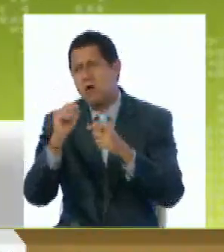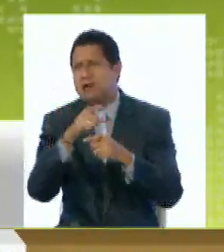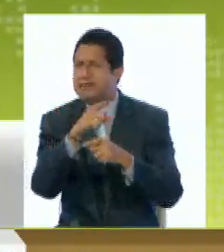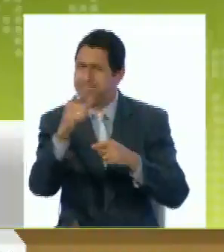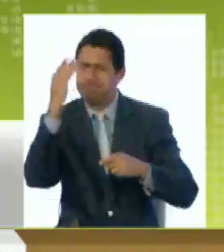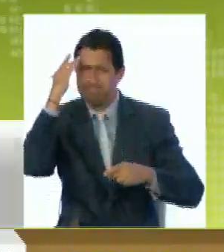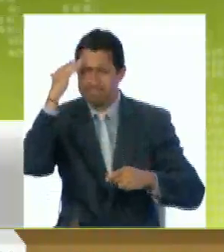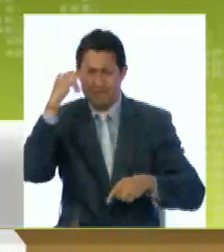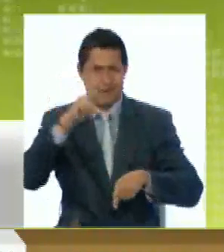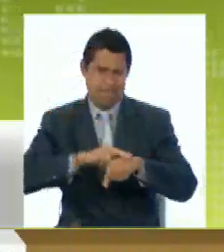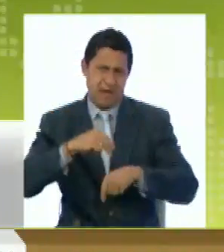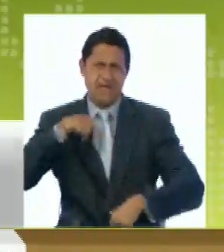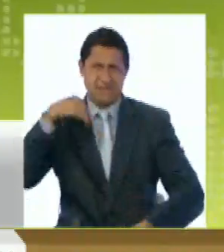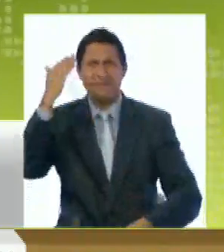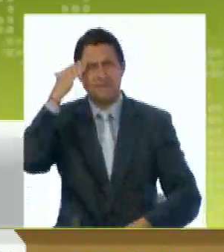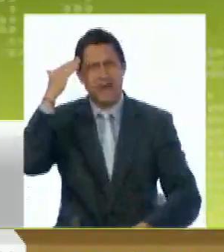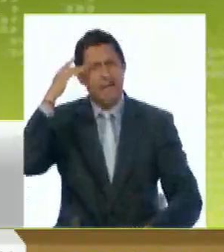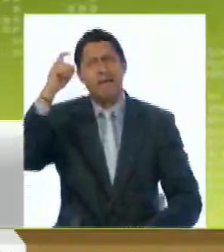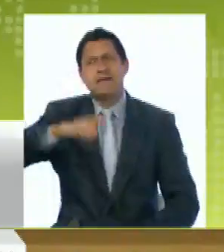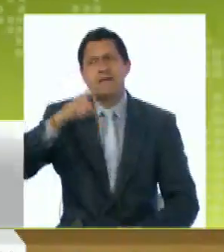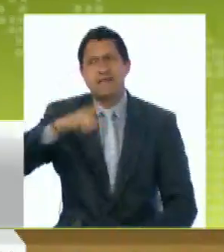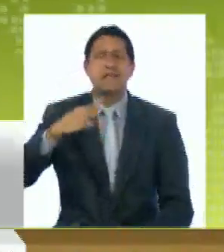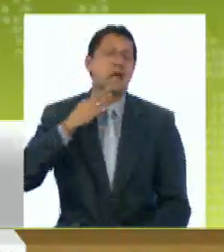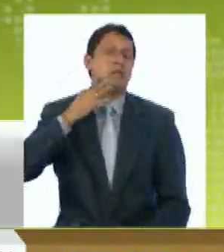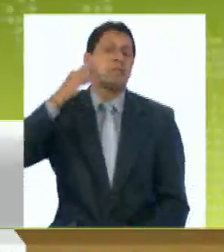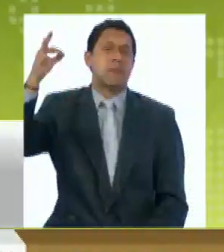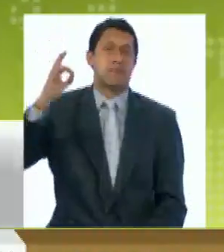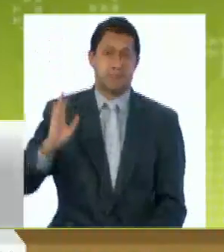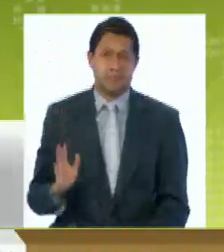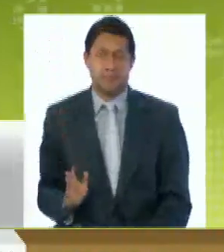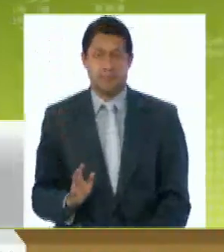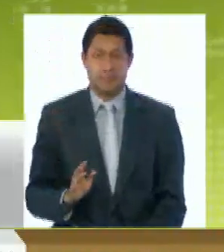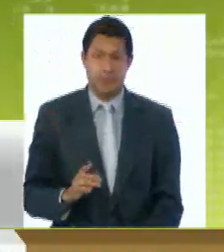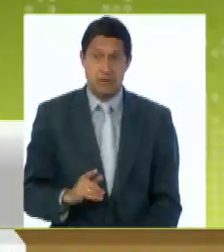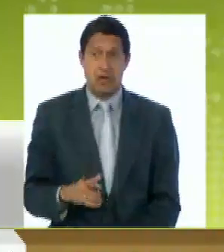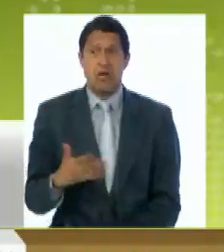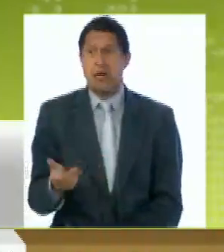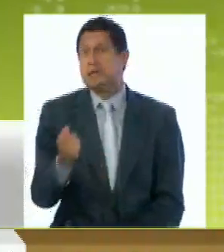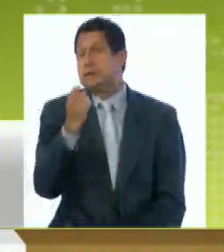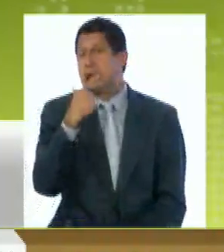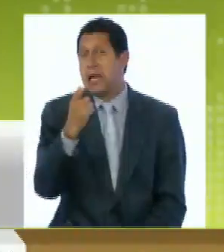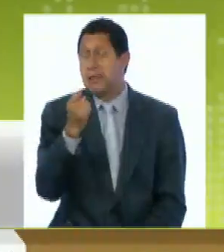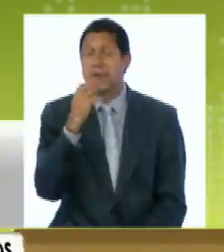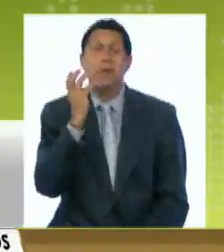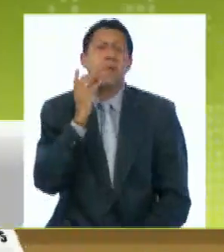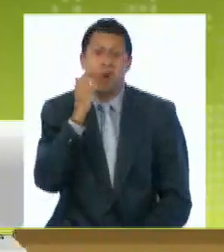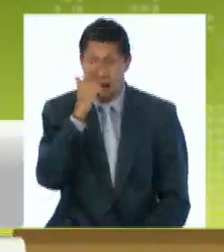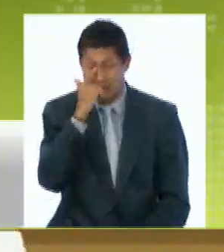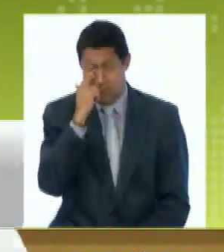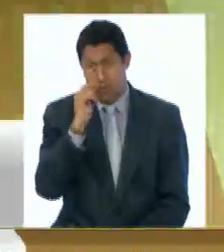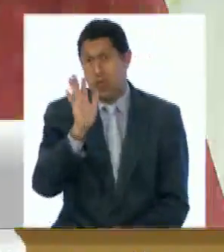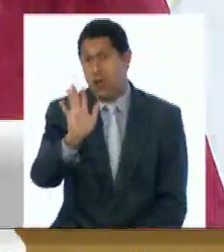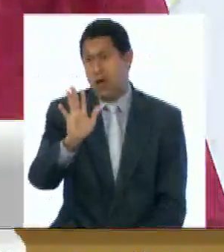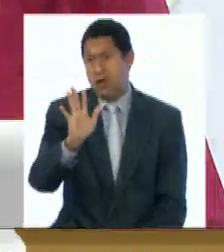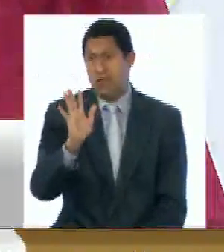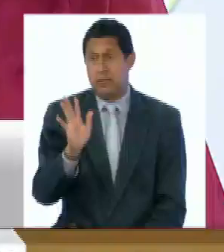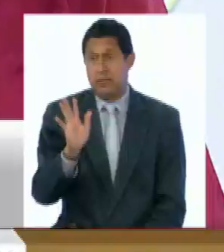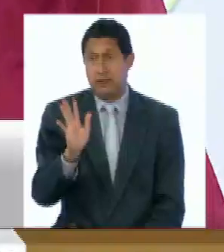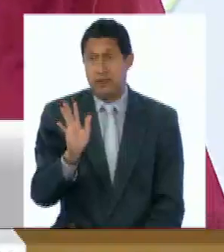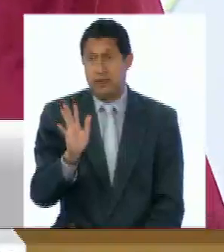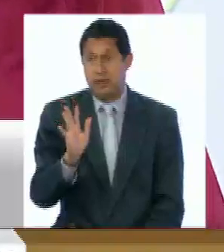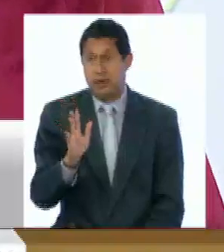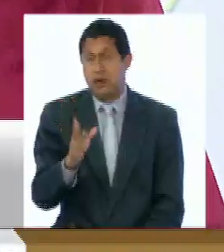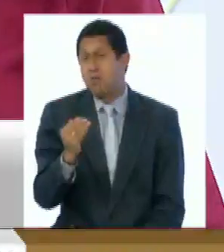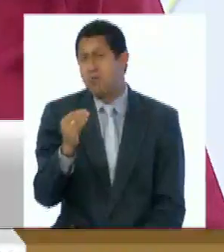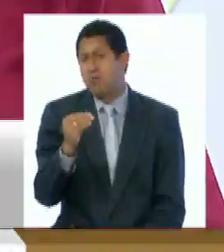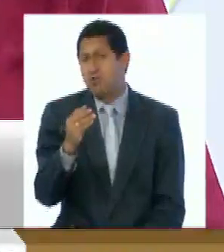el médico va a saber cuándo es necesario pulsar en el nódulo en cuanto al tratamiento por ejemplo de esa patología nodular en madama